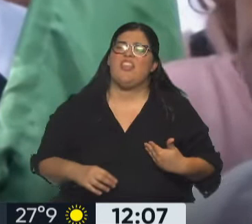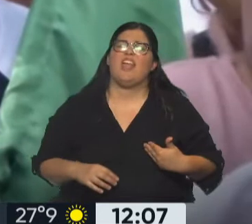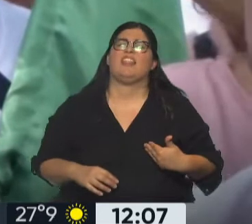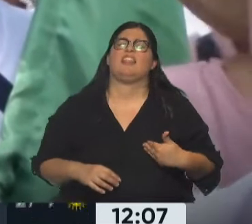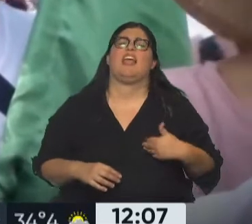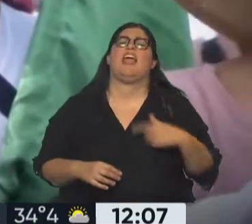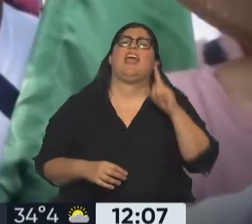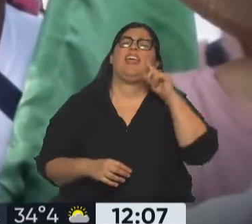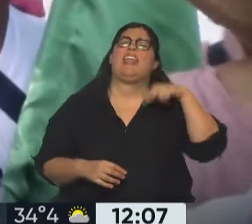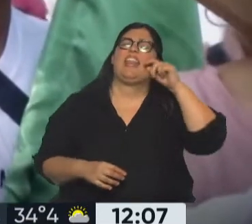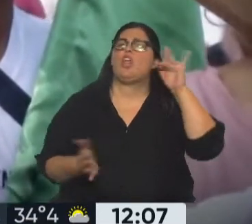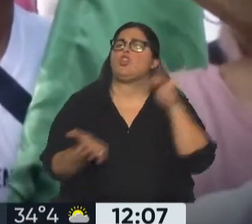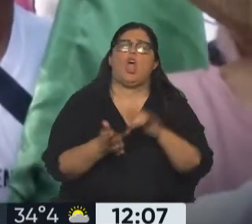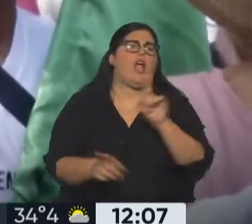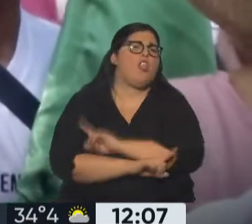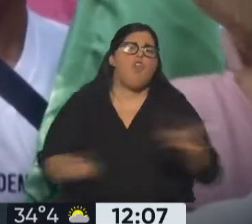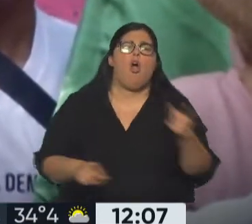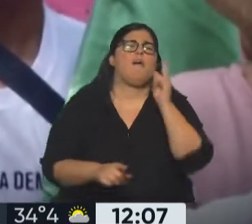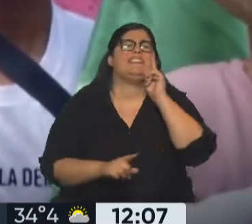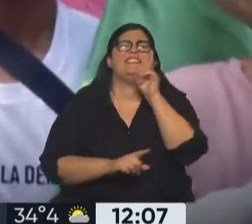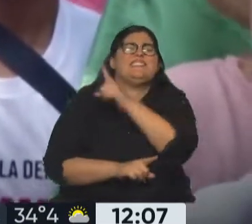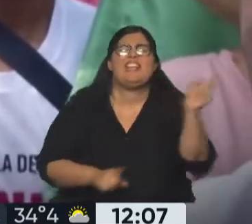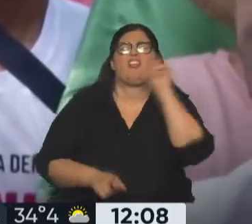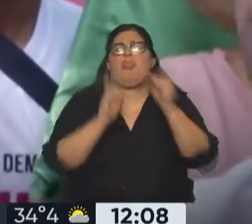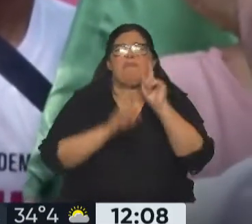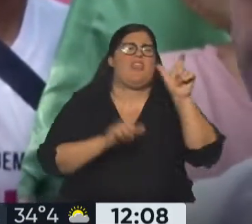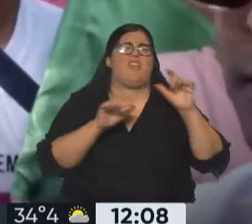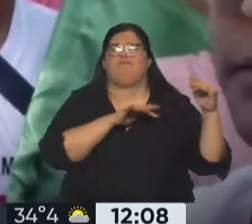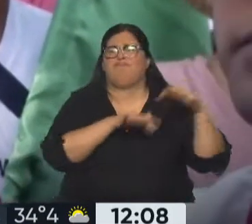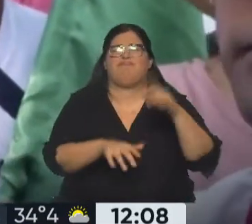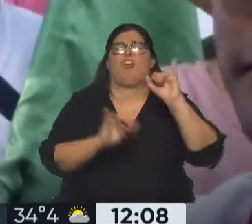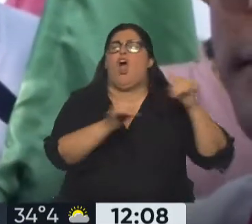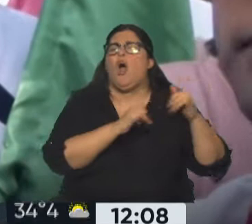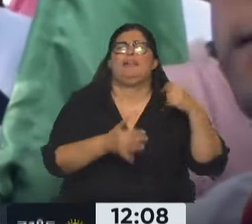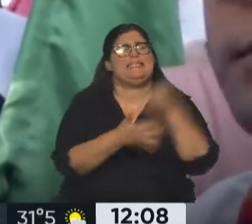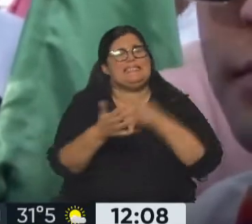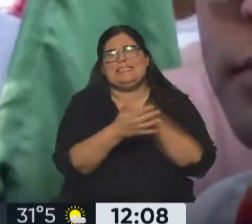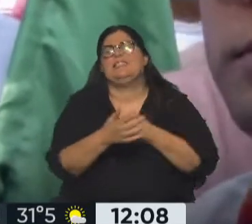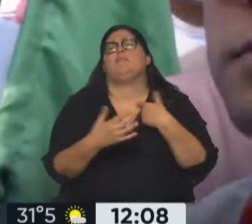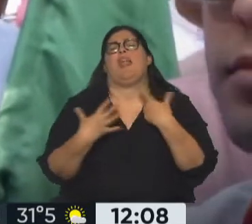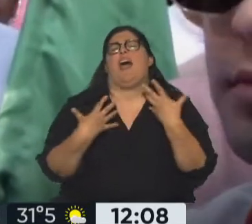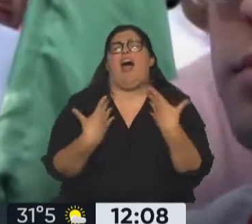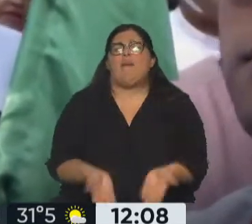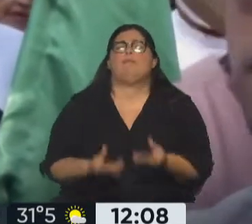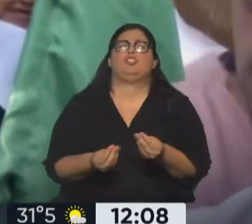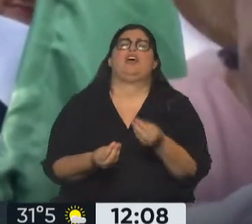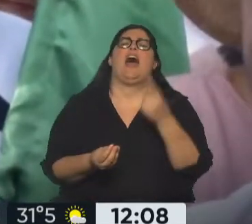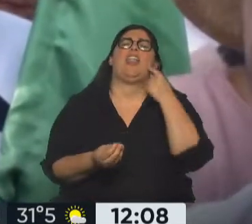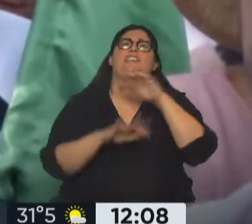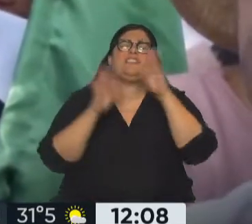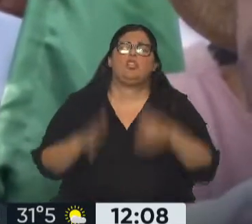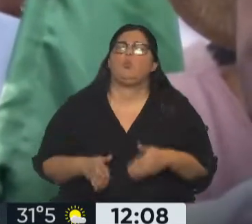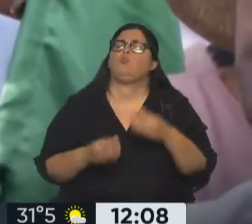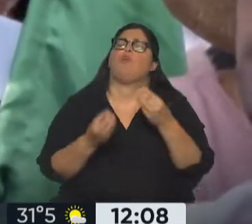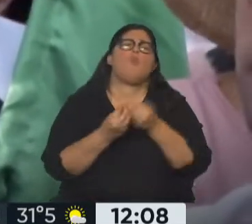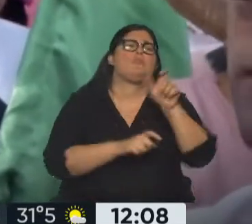se toca. Y aquí estamos cientos de miles de jóvenes que vamos a dar la batalla por este instituto que muchas vidas costó a muchas personas en el